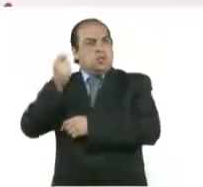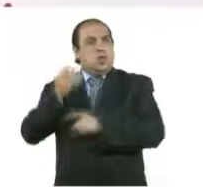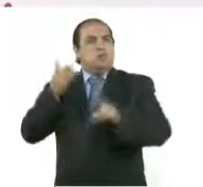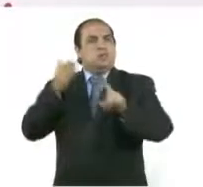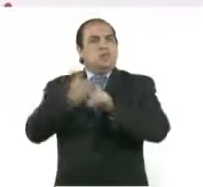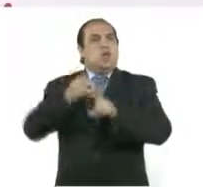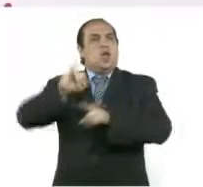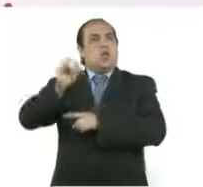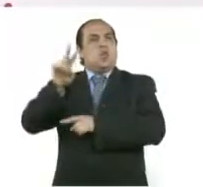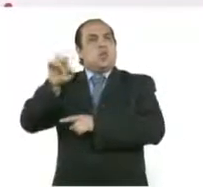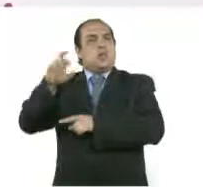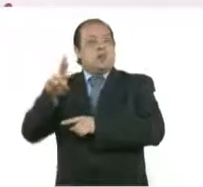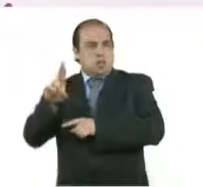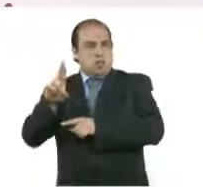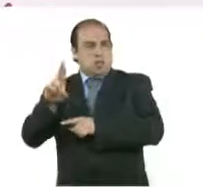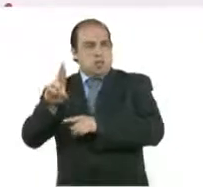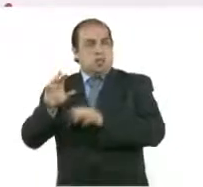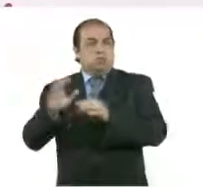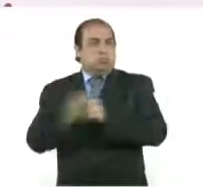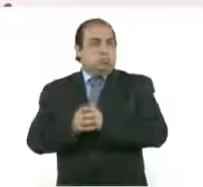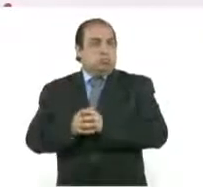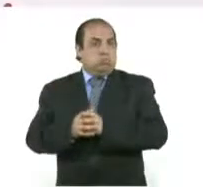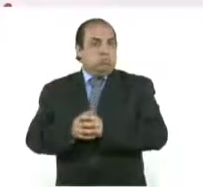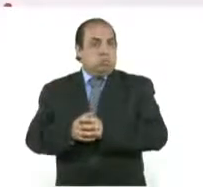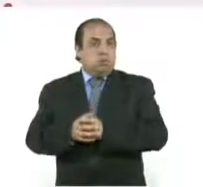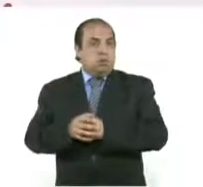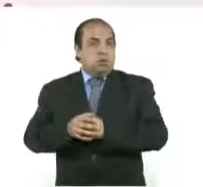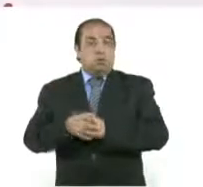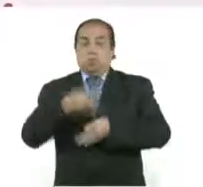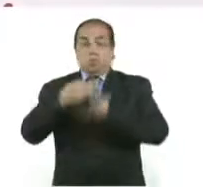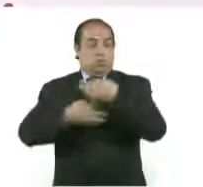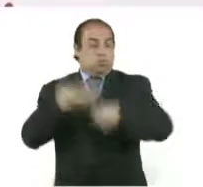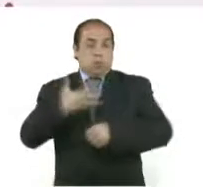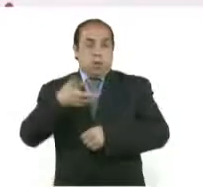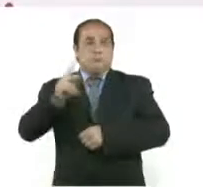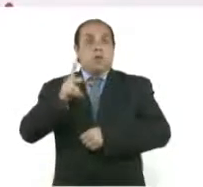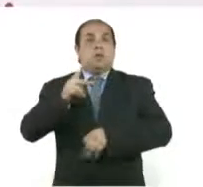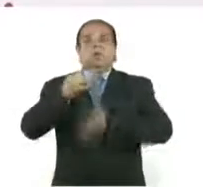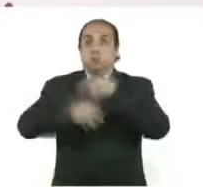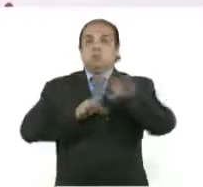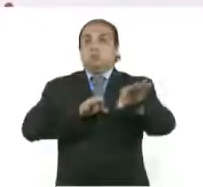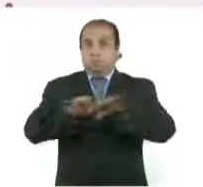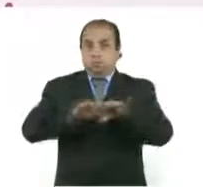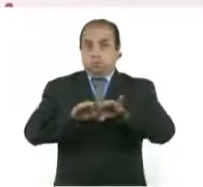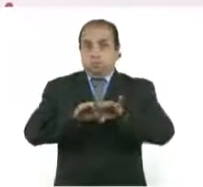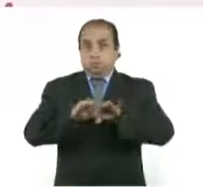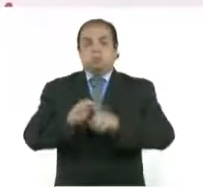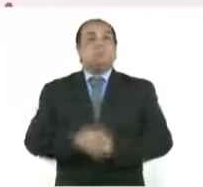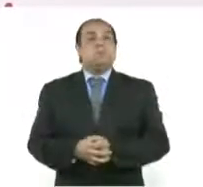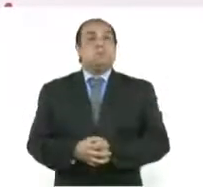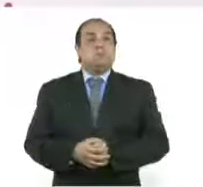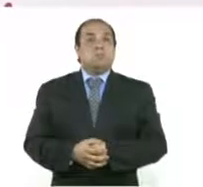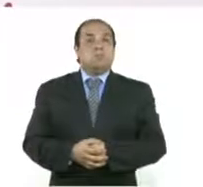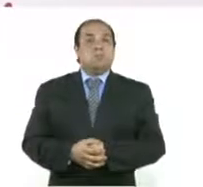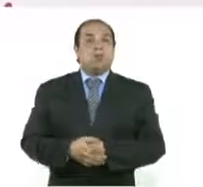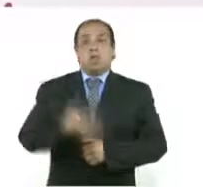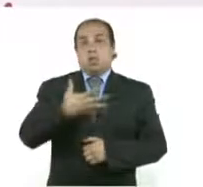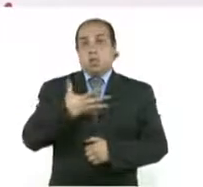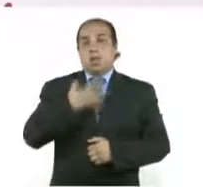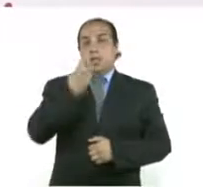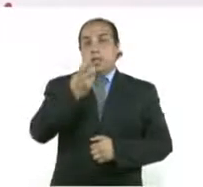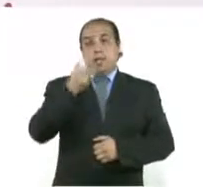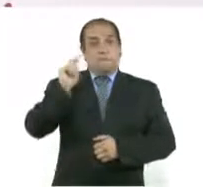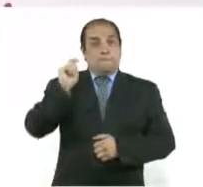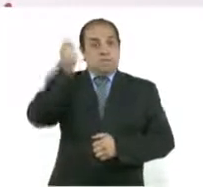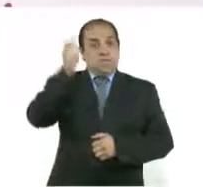jubilarse. No todos lo tienen, pero todos trabajaron. Así que por ello, esta pensión es